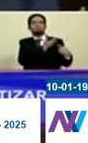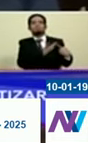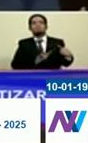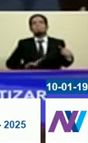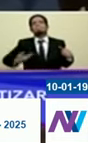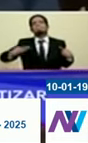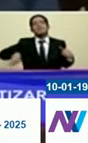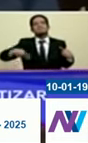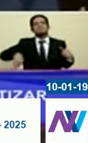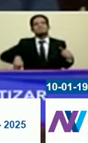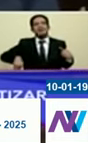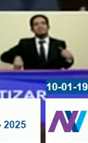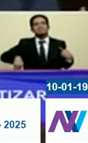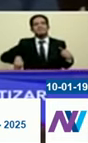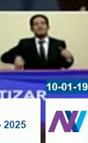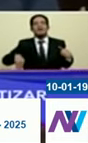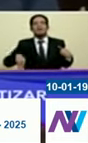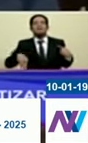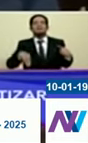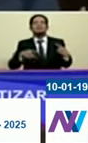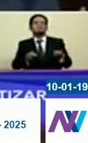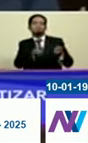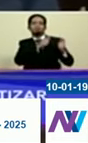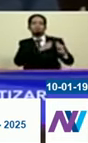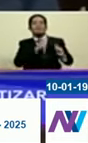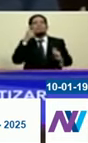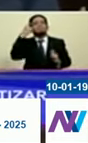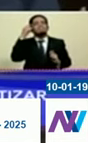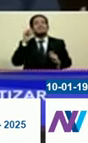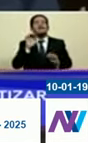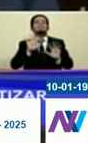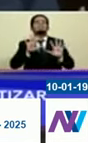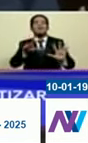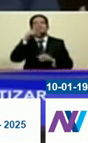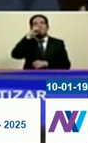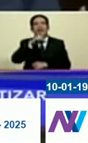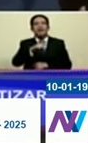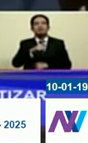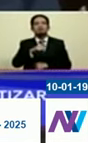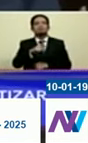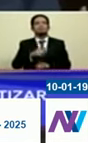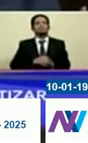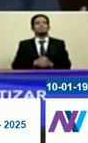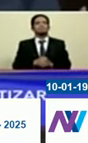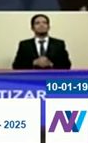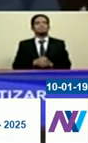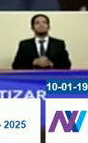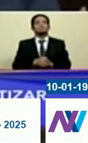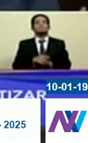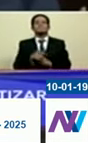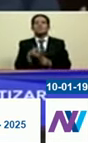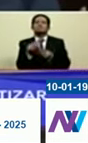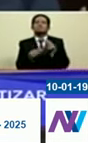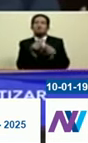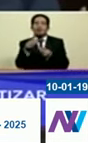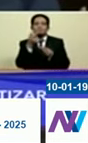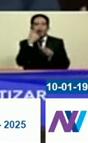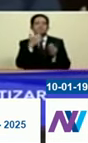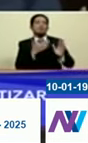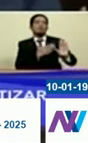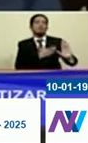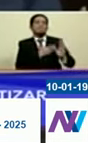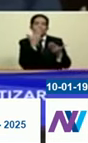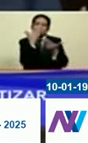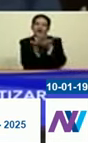de la República el 10 de enero del primer año de su periodo constitucional, mediante juramento ante la Asamblea